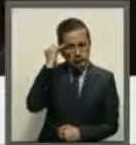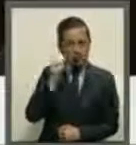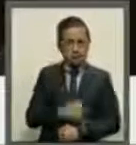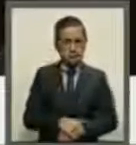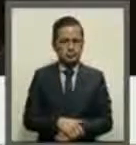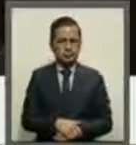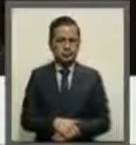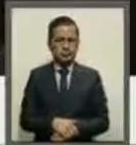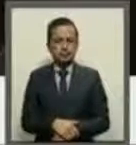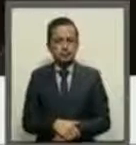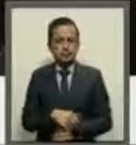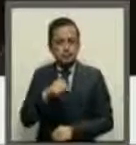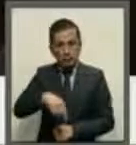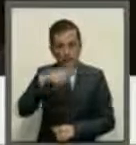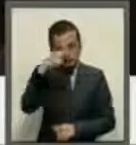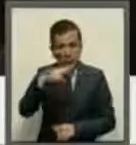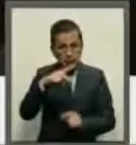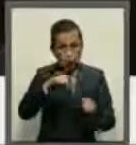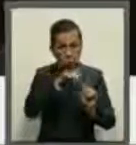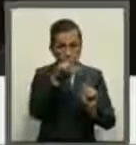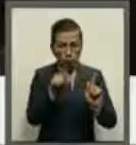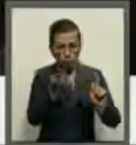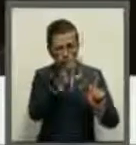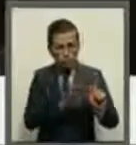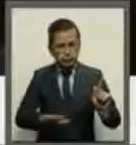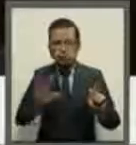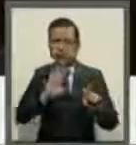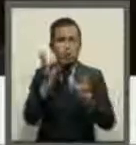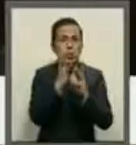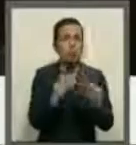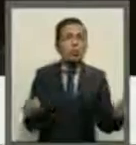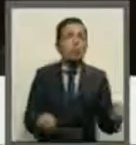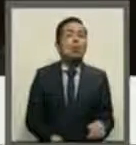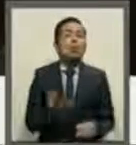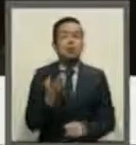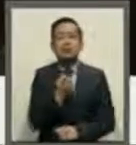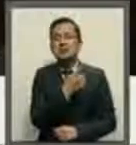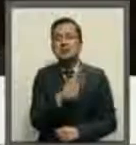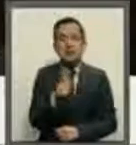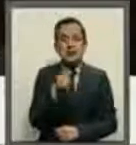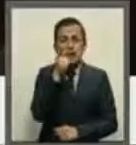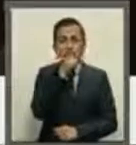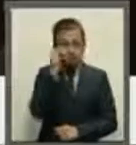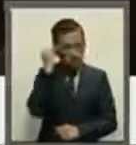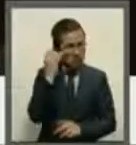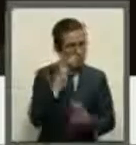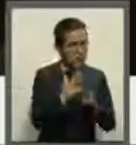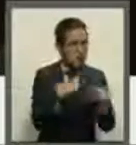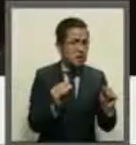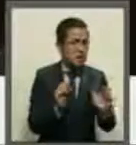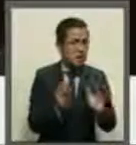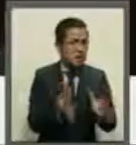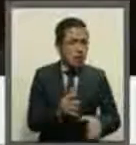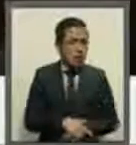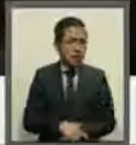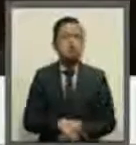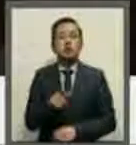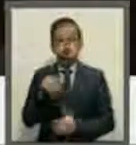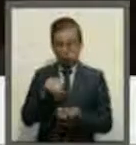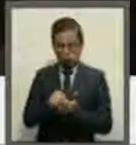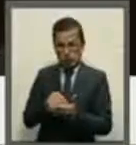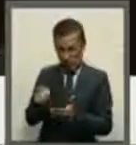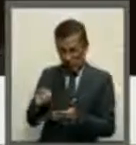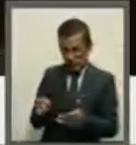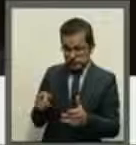se han perdido más de 100 lenguas indígenas y se prevé que un 60% de las que aún